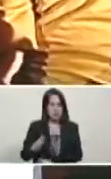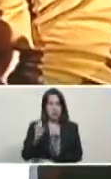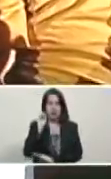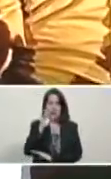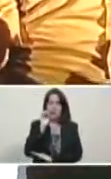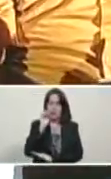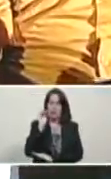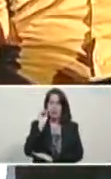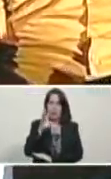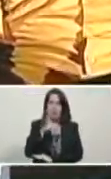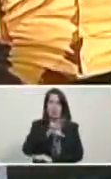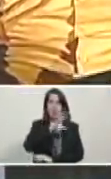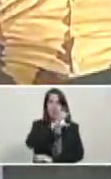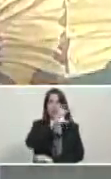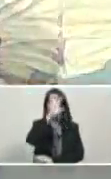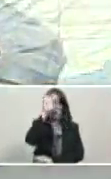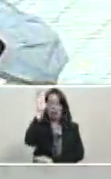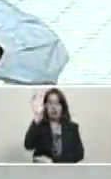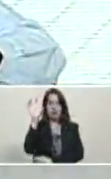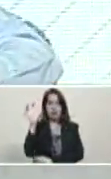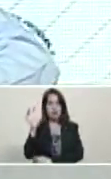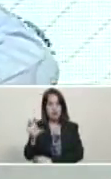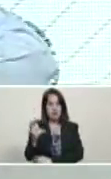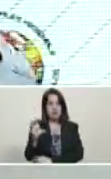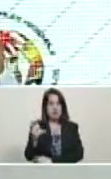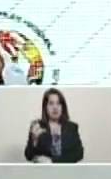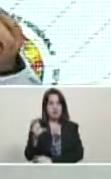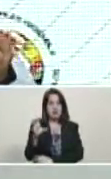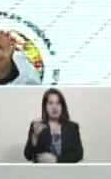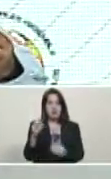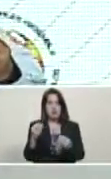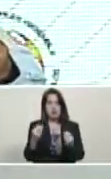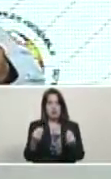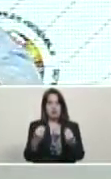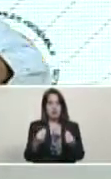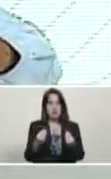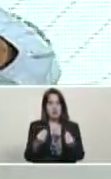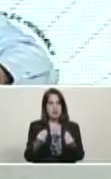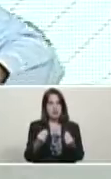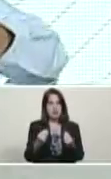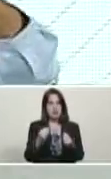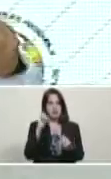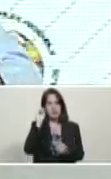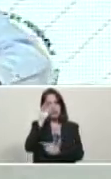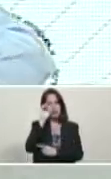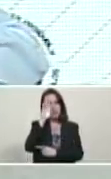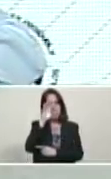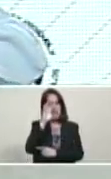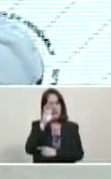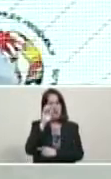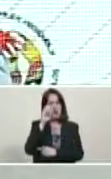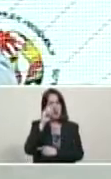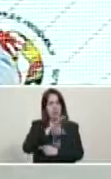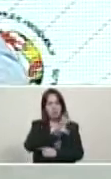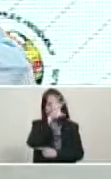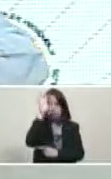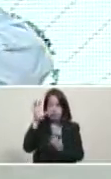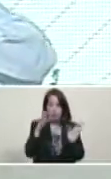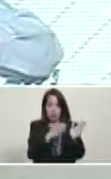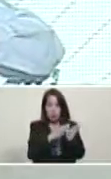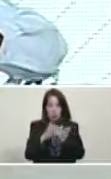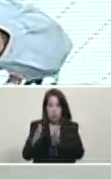por países de asambleas por sectores y de la asamblea por sector y por cada país